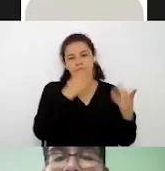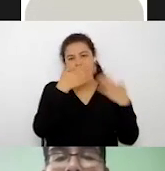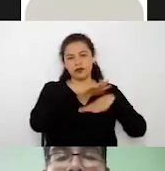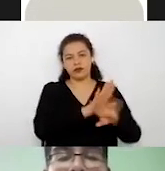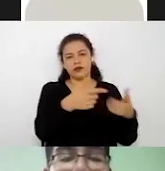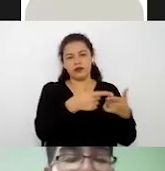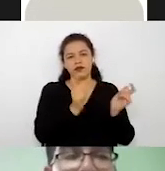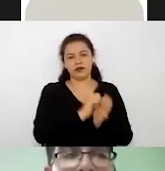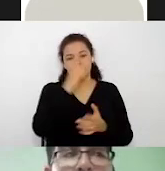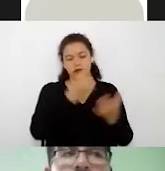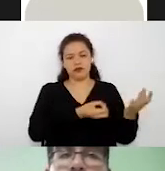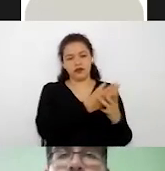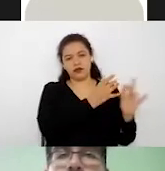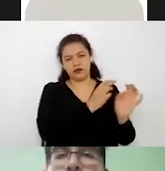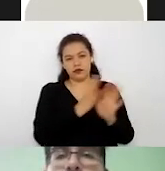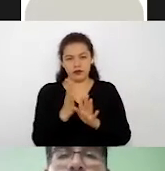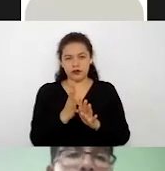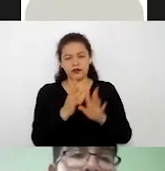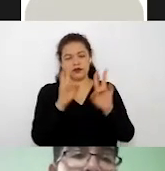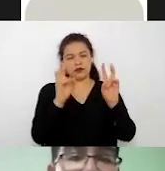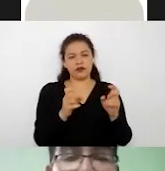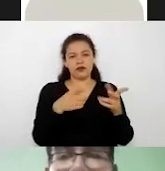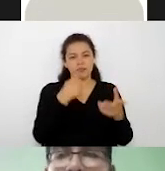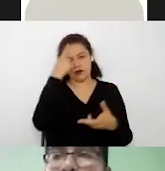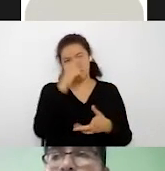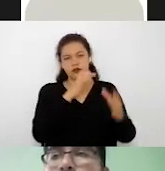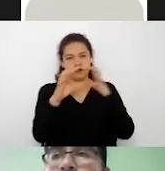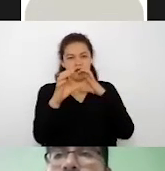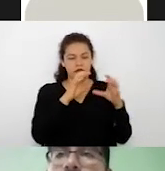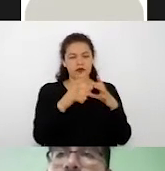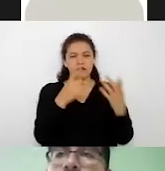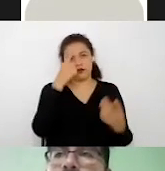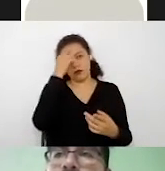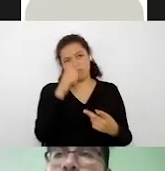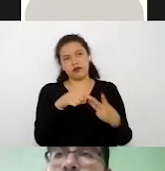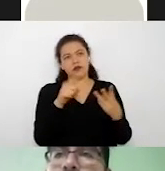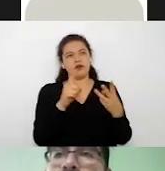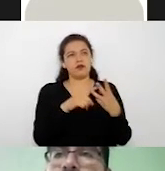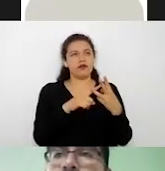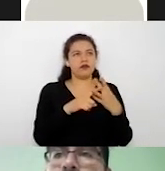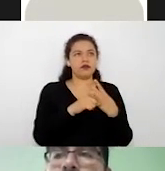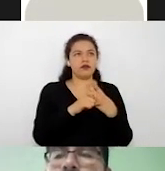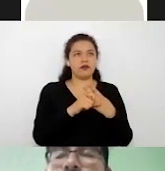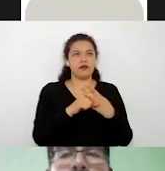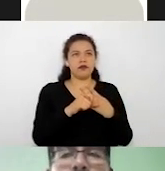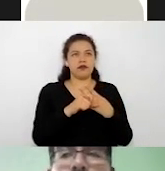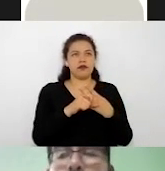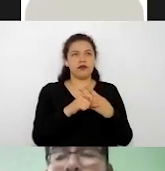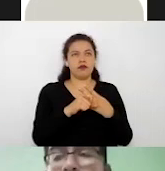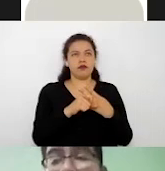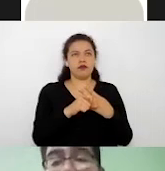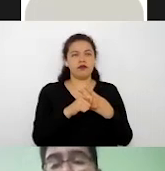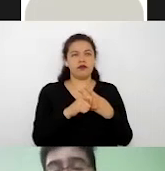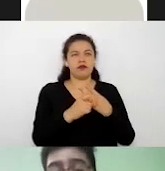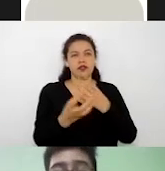de evacuación y repliegue, con respecto a la brigada de comunicación, con respecto a la brigada prevención y combate